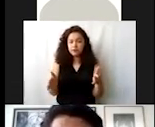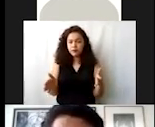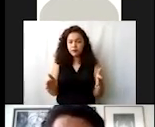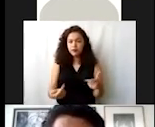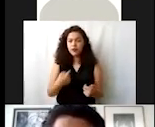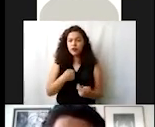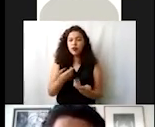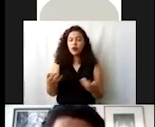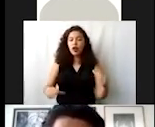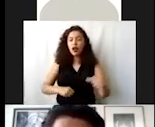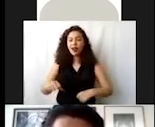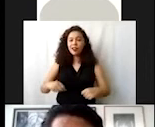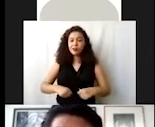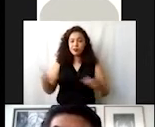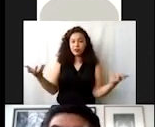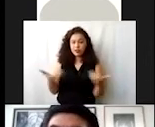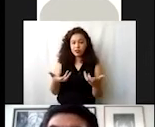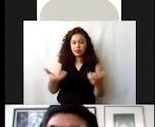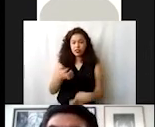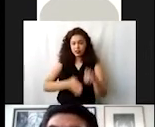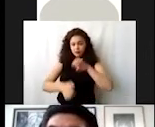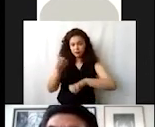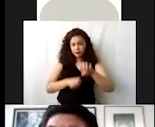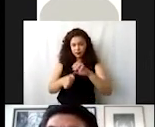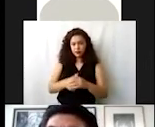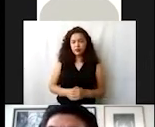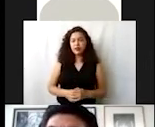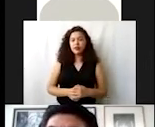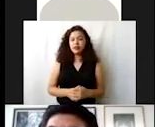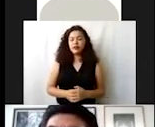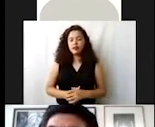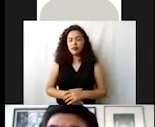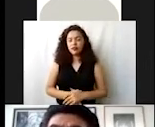a cabo actividades empresariales, ¿sí?